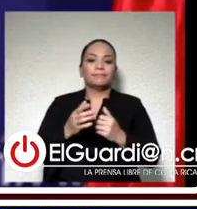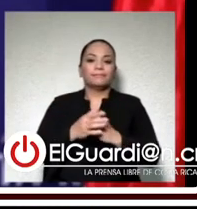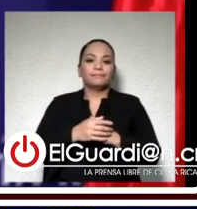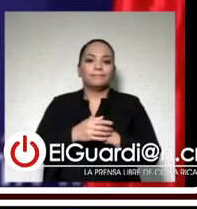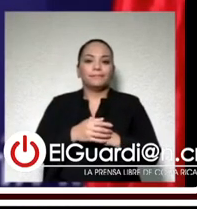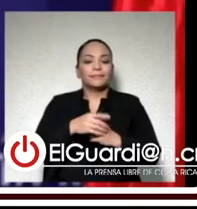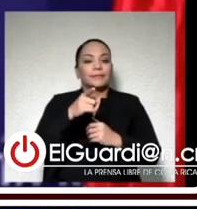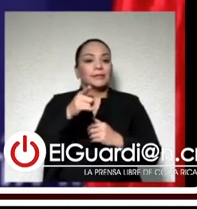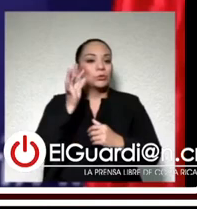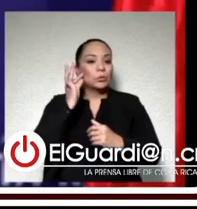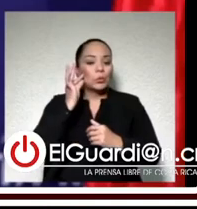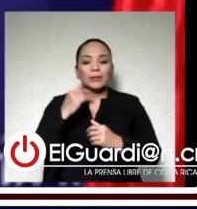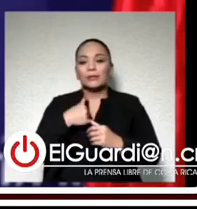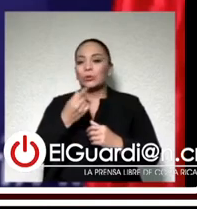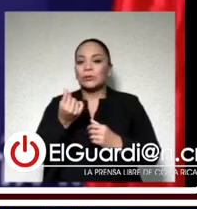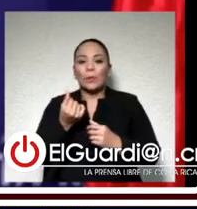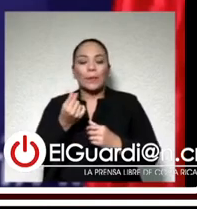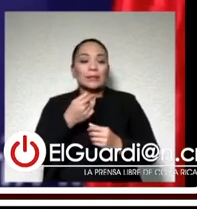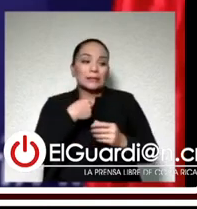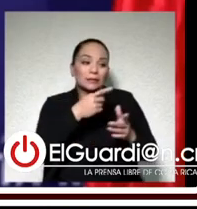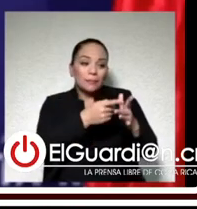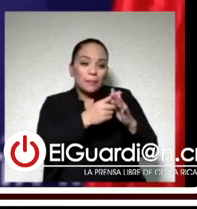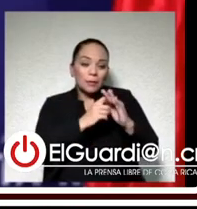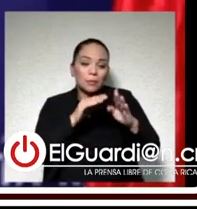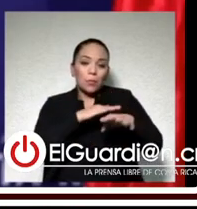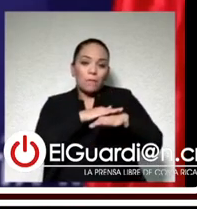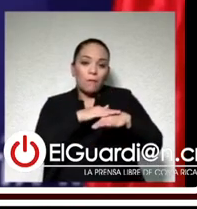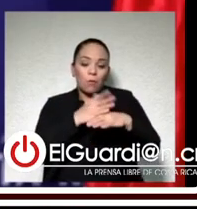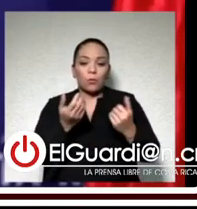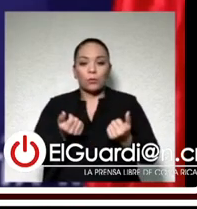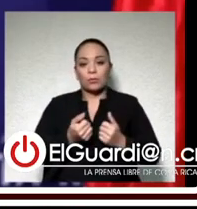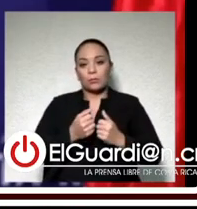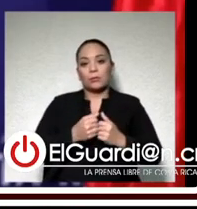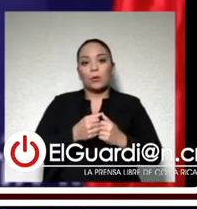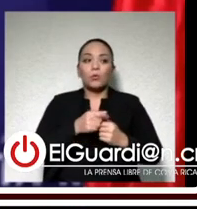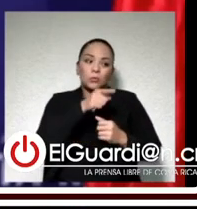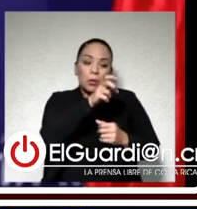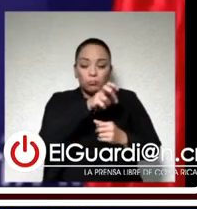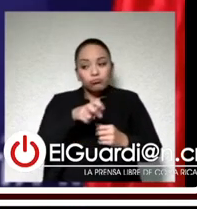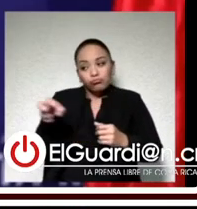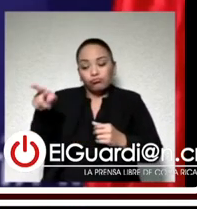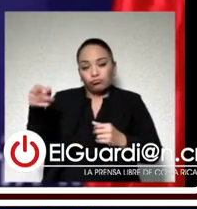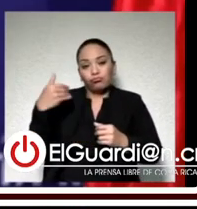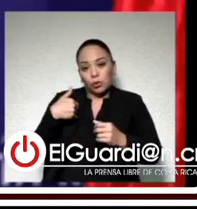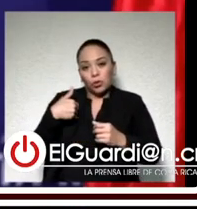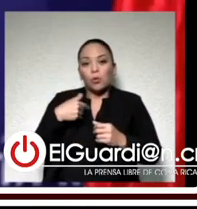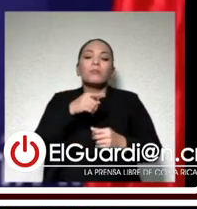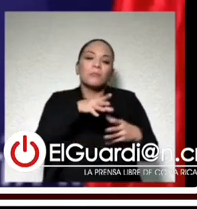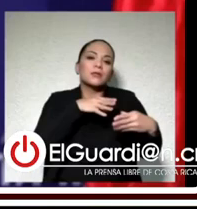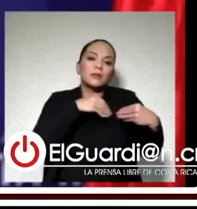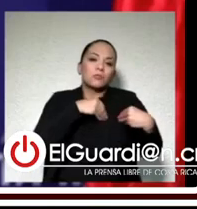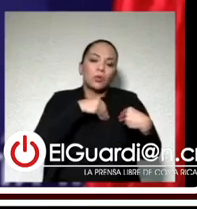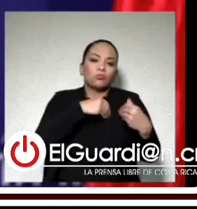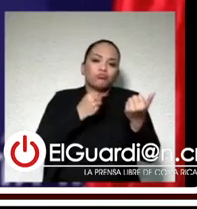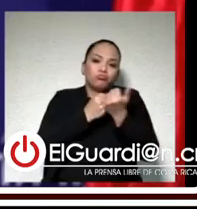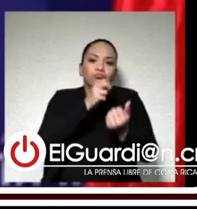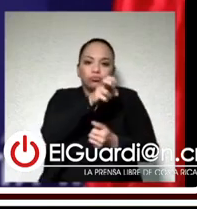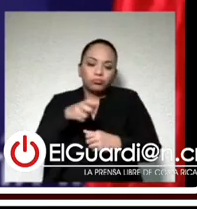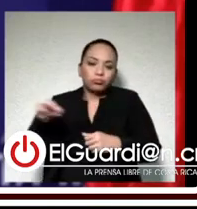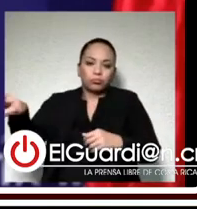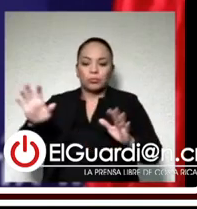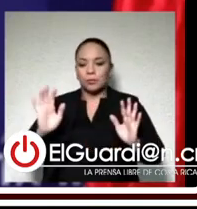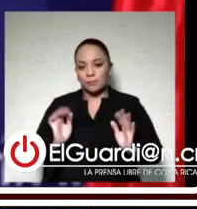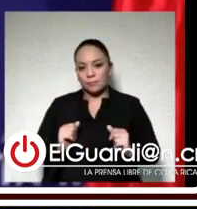usted me puede prestar 100 mil pesos, pásele 100 mil pesos a este señor, y eso se lo pasó. Sobre la base de